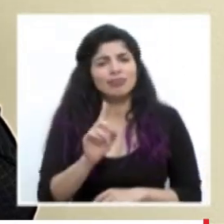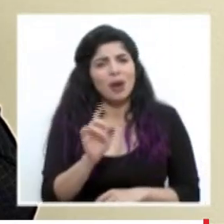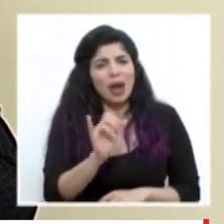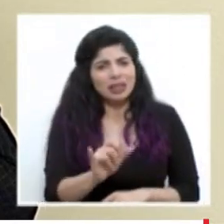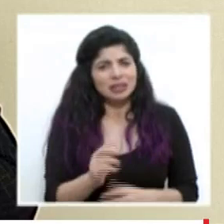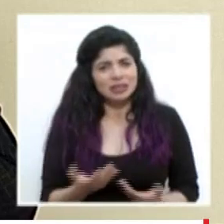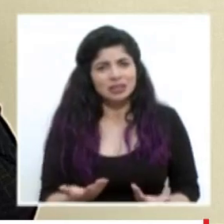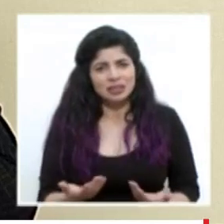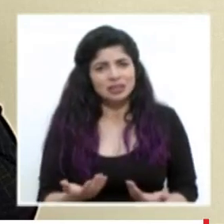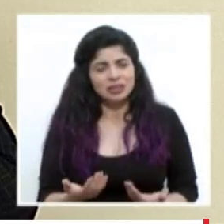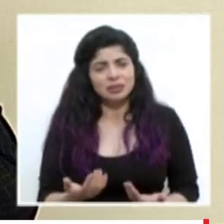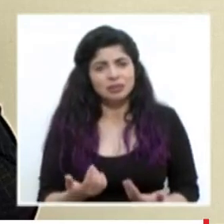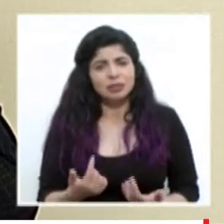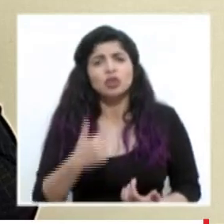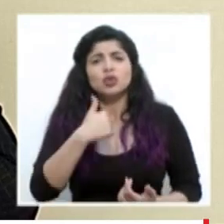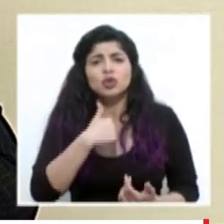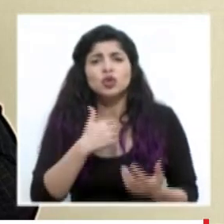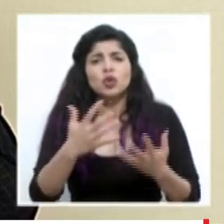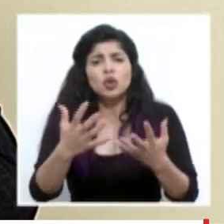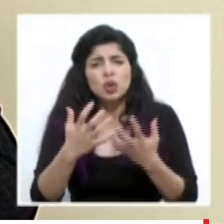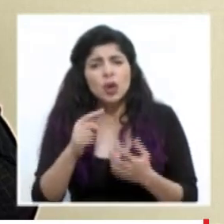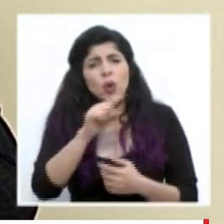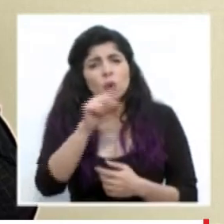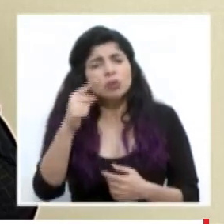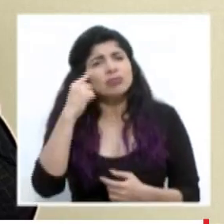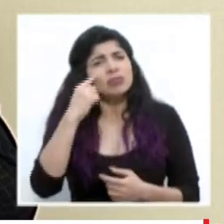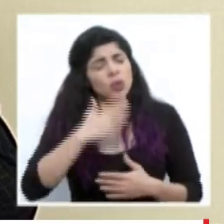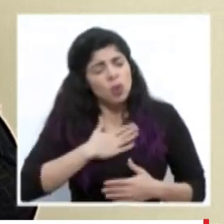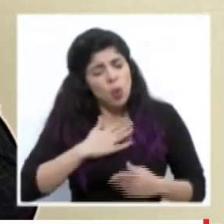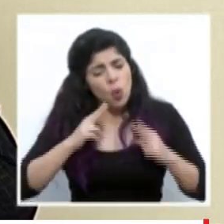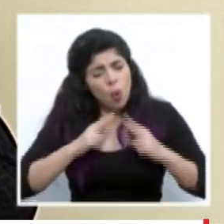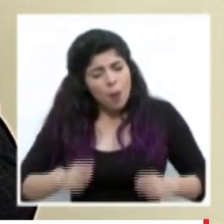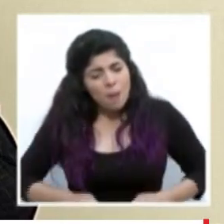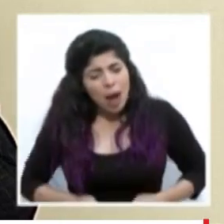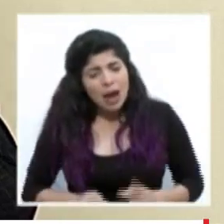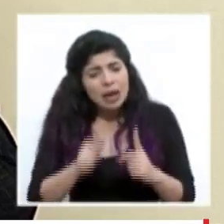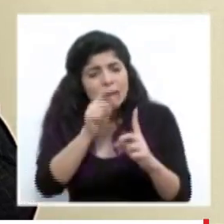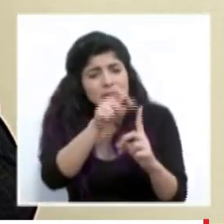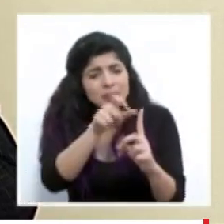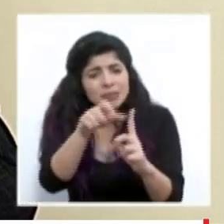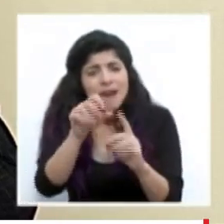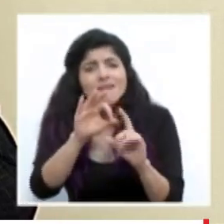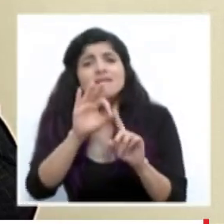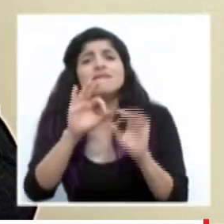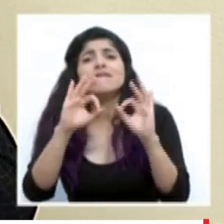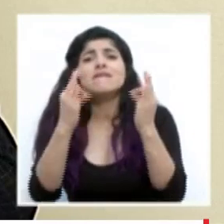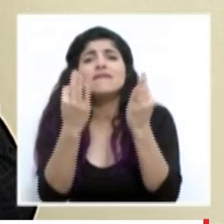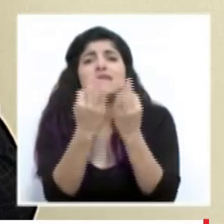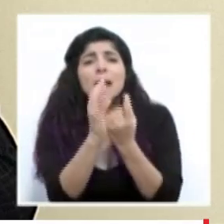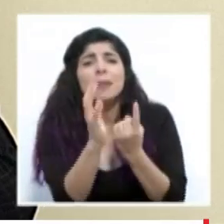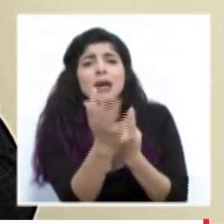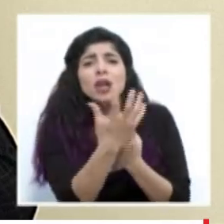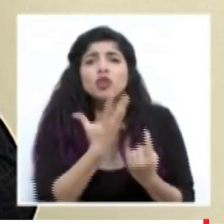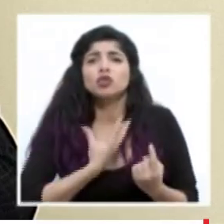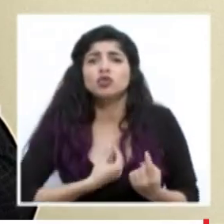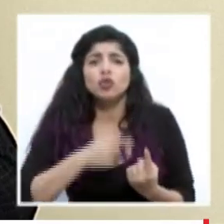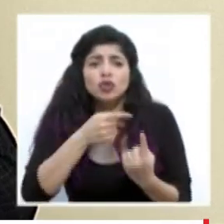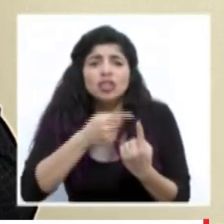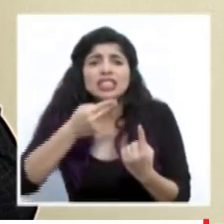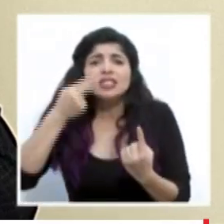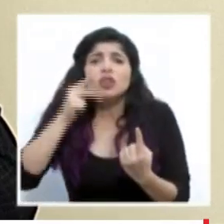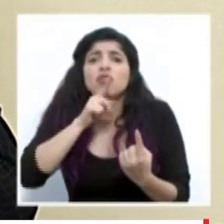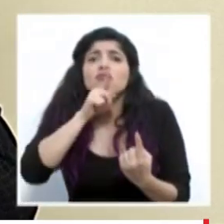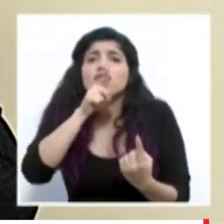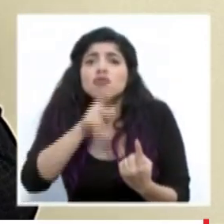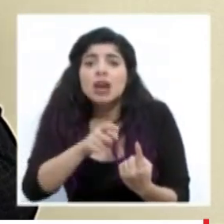así. O sea, lo que yo quiero aquí es que tenemos que ser muy humanos y entender que hay familias enteras, que hay personas que están sufriendo, que son historias reales de gente